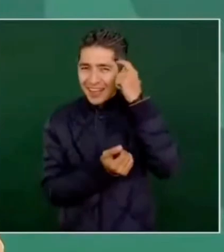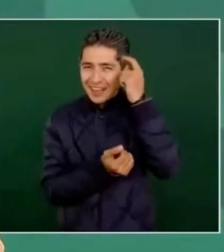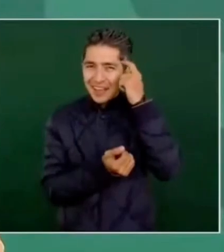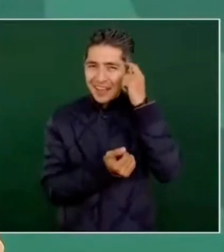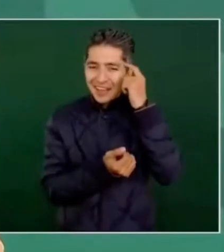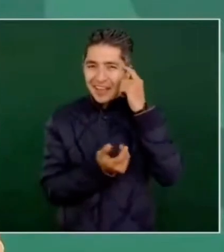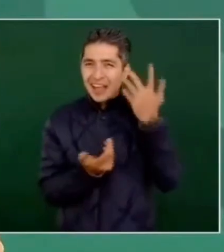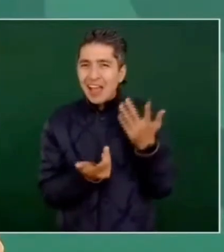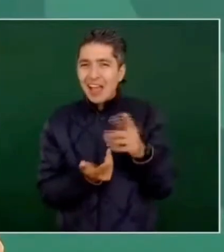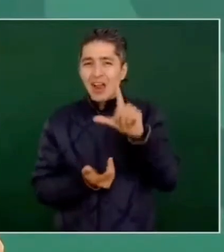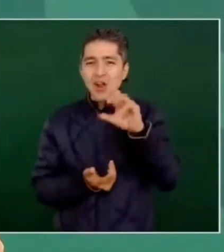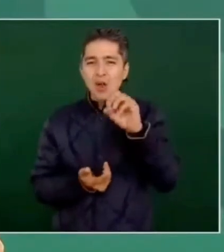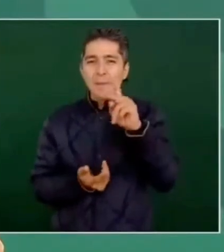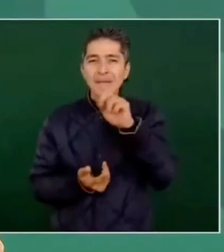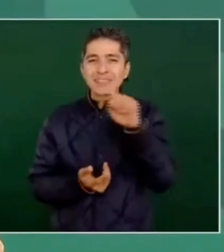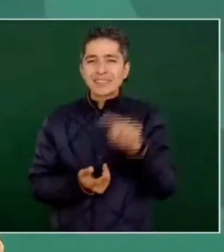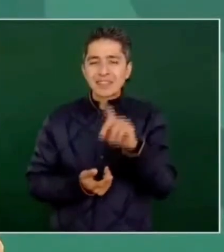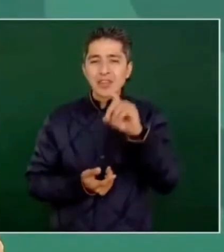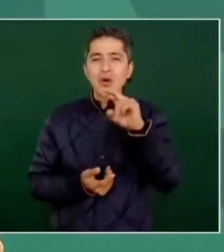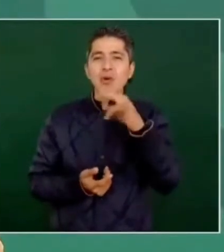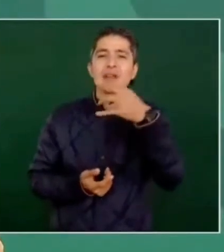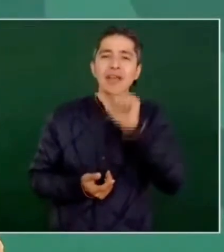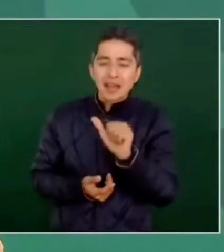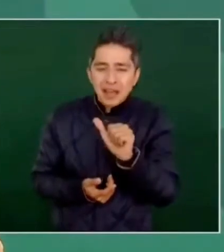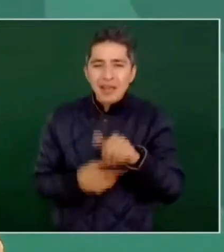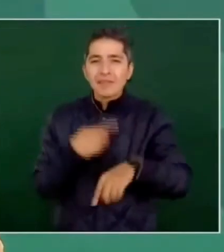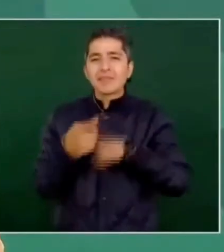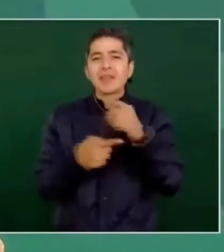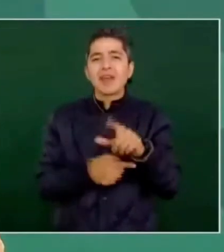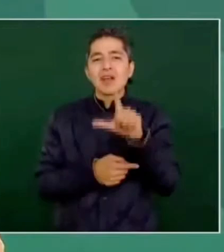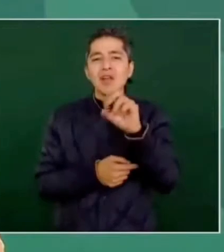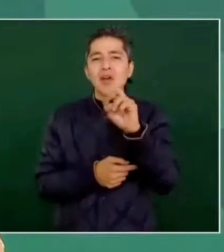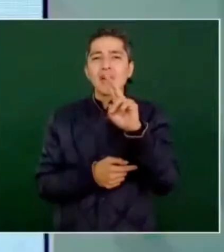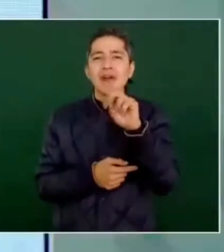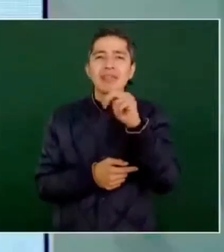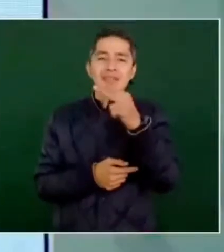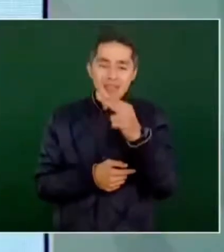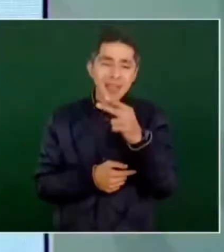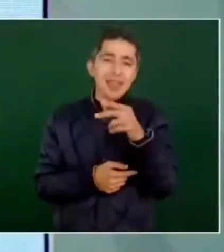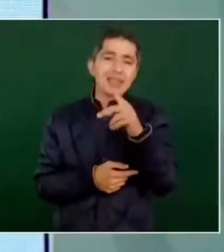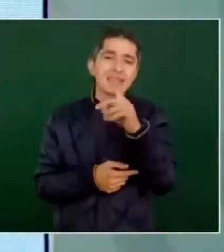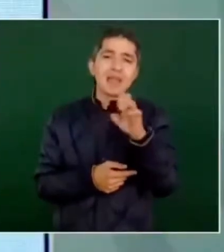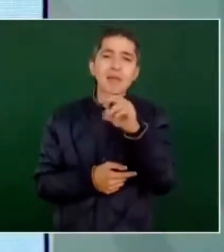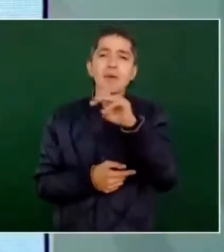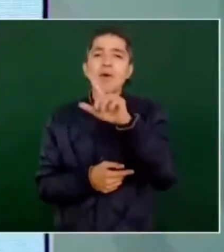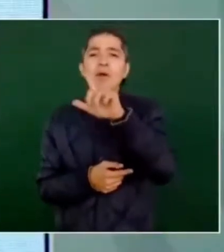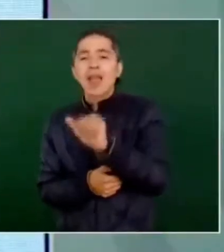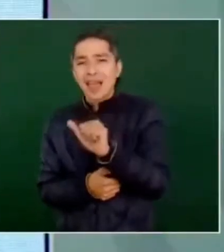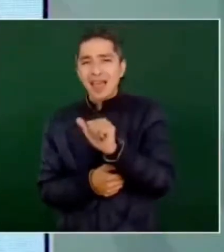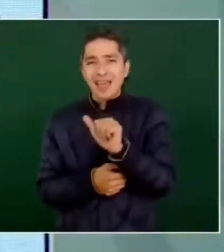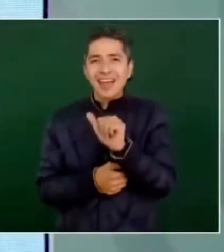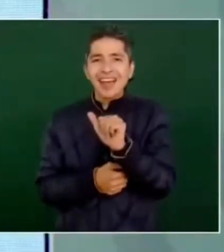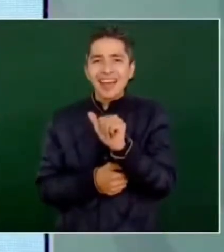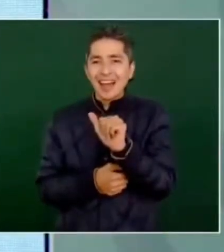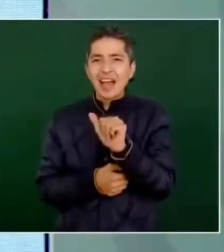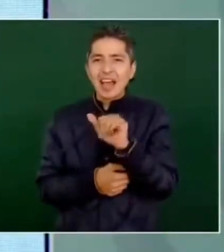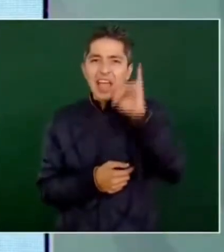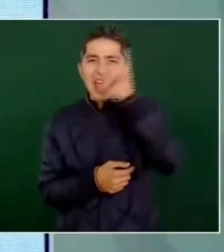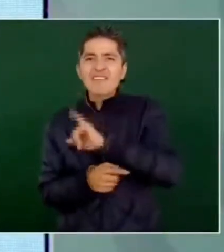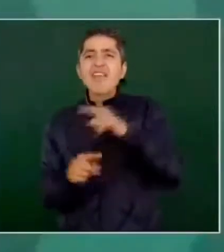de López Dóriga, de lo de Mola y de sus jefes, porque al final de